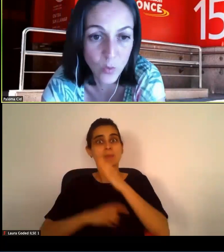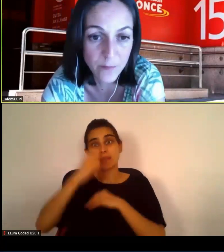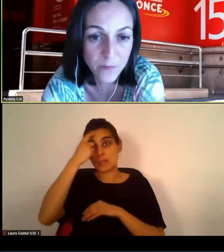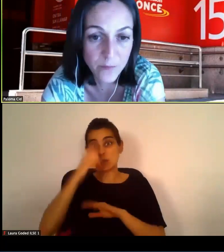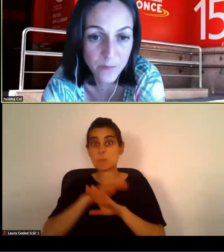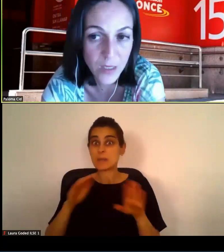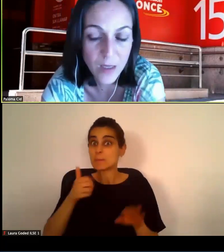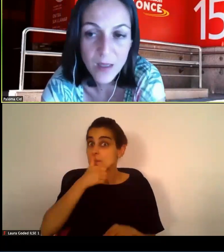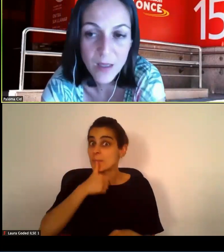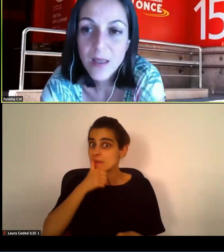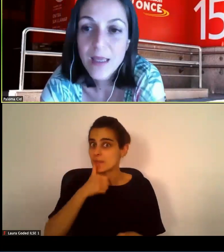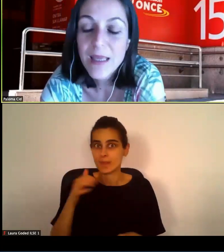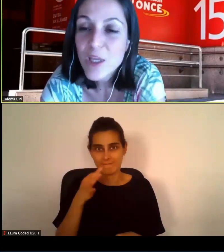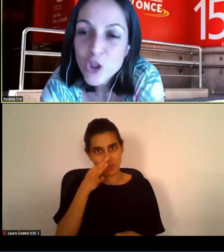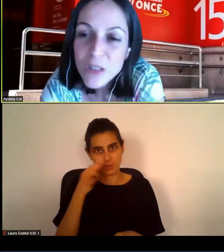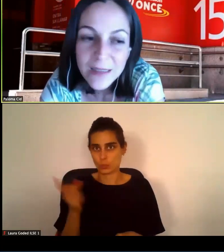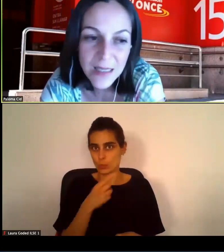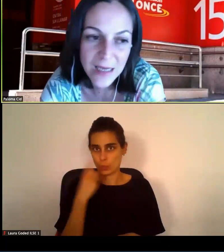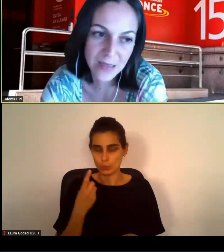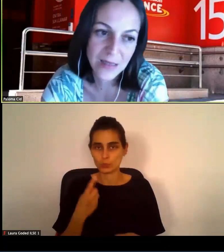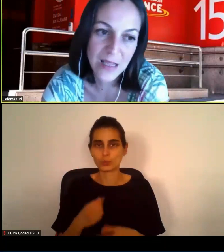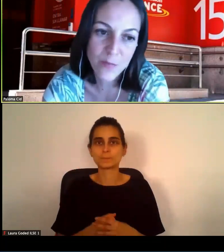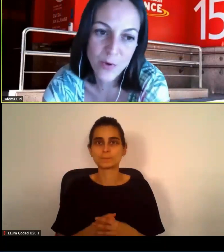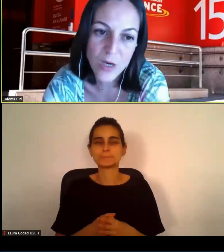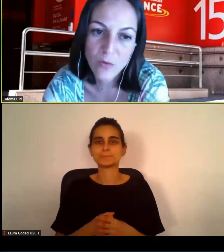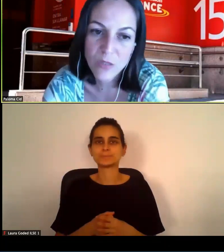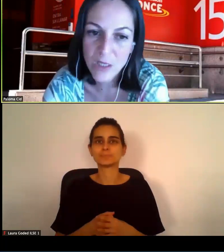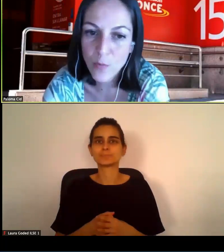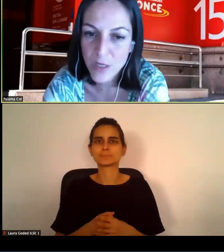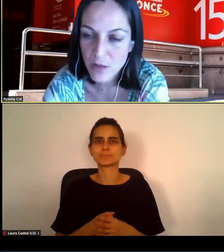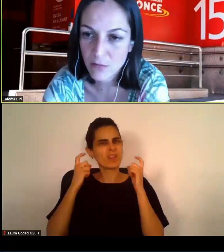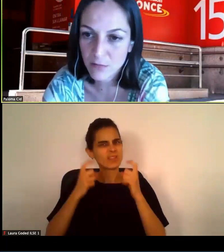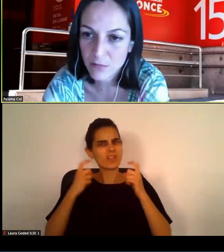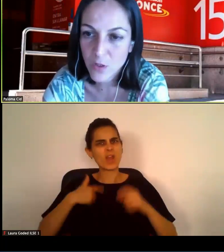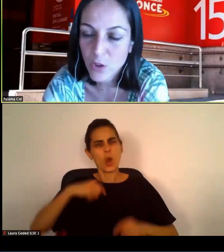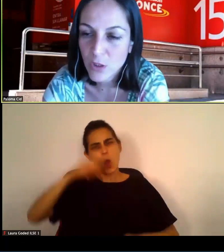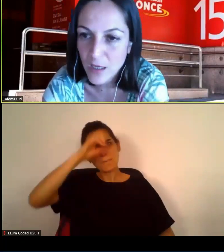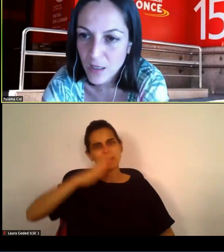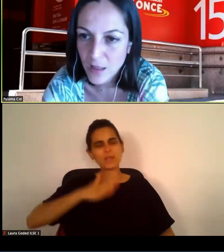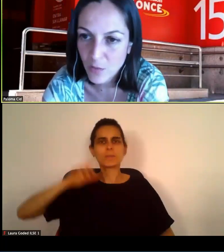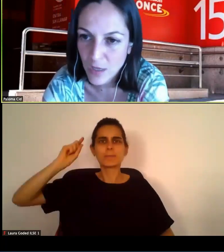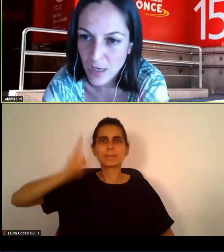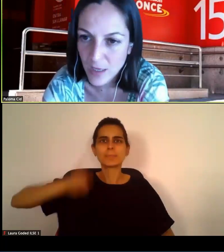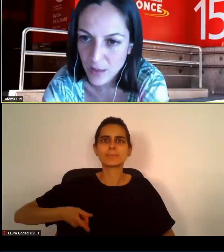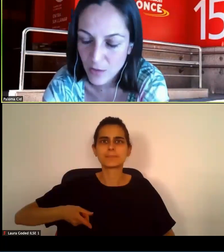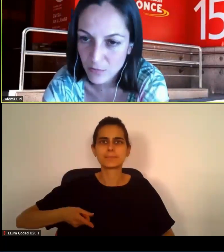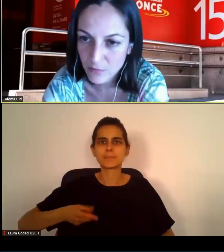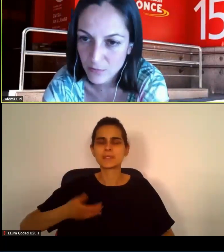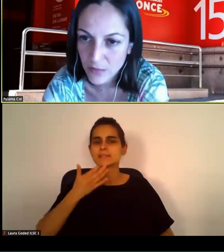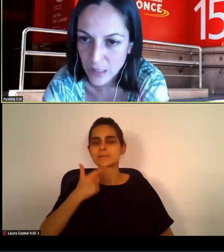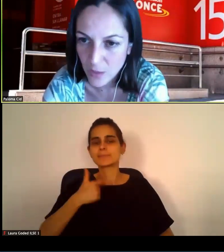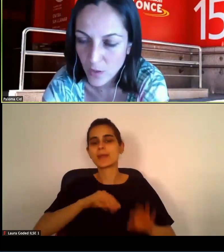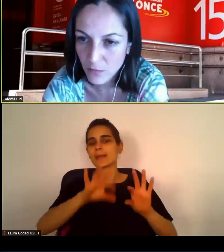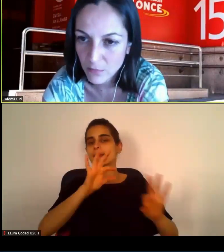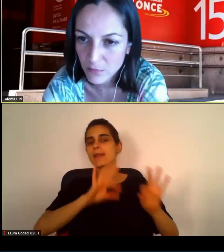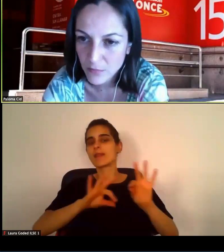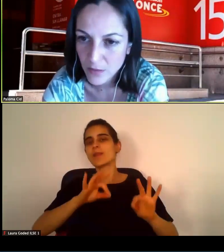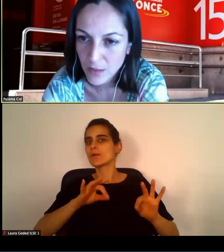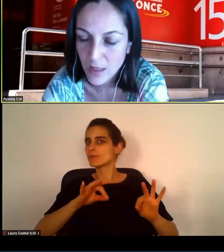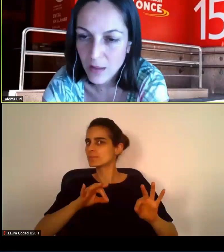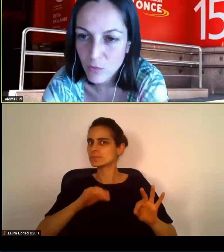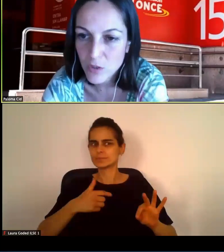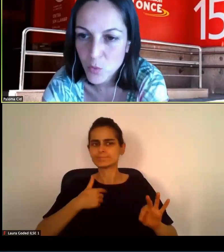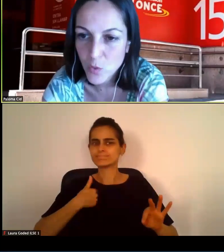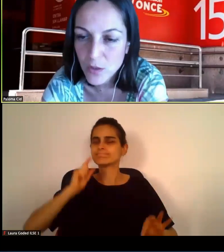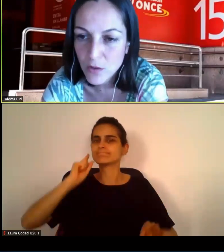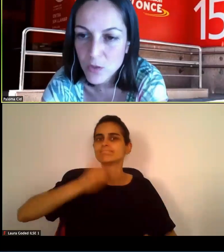intelectual. Y no tratar de imponer nuestra opinión cuando tengan que hacer una elección, ¿de acuerdo?